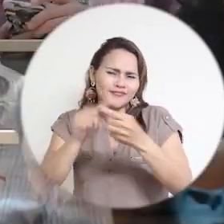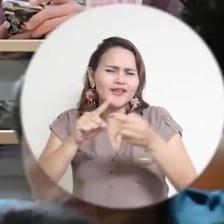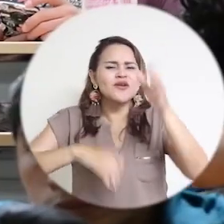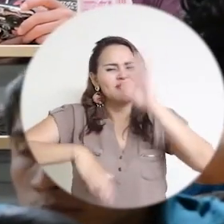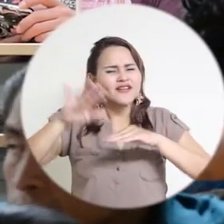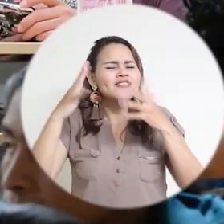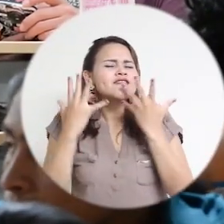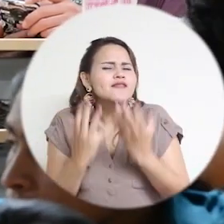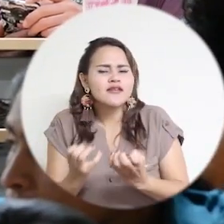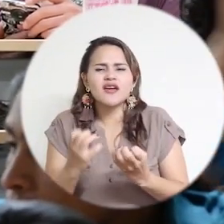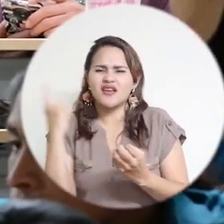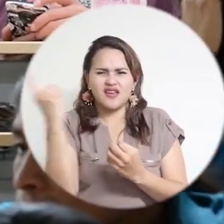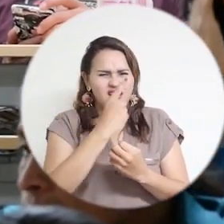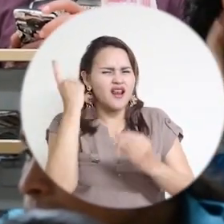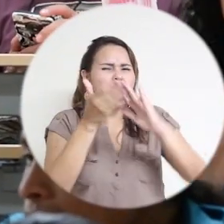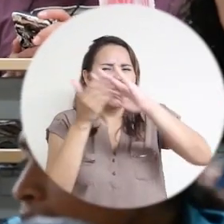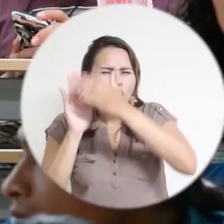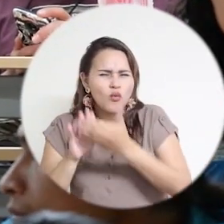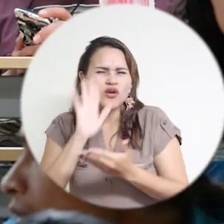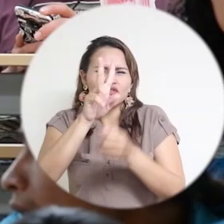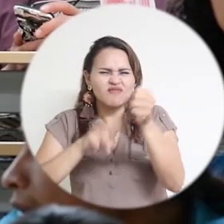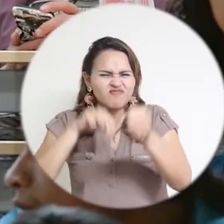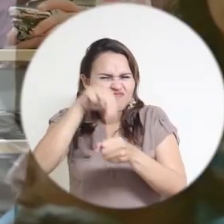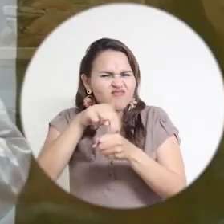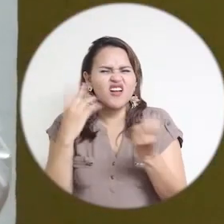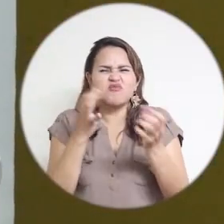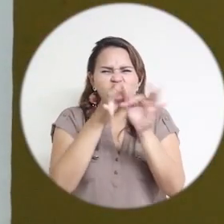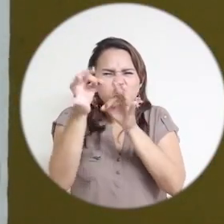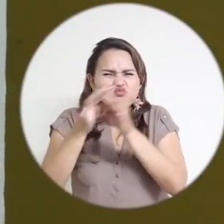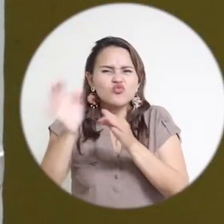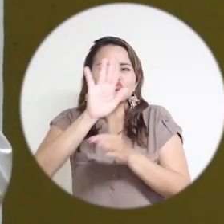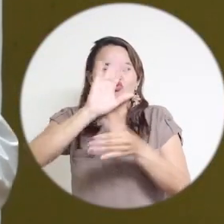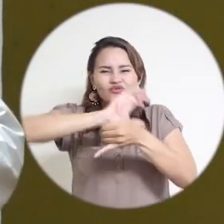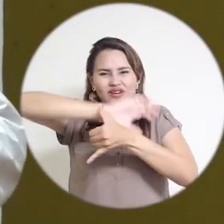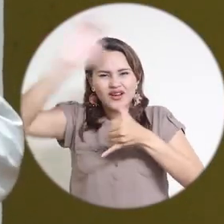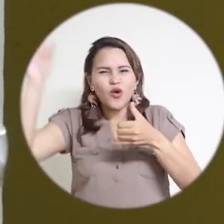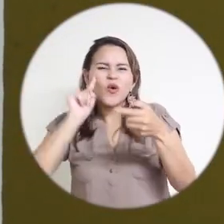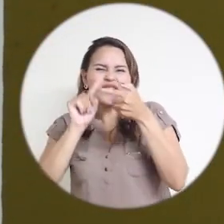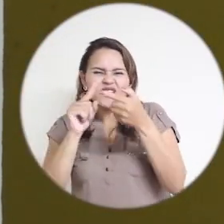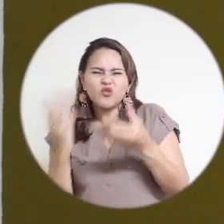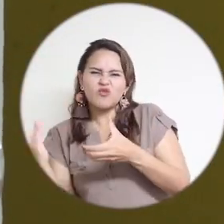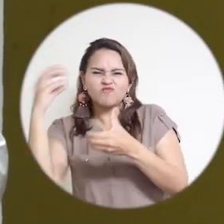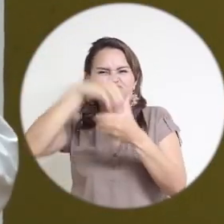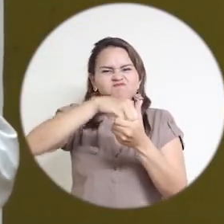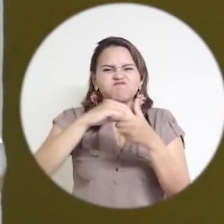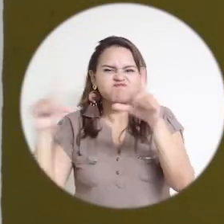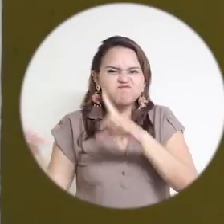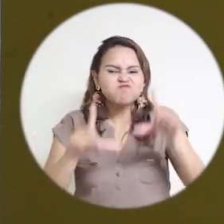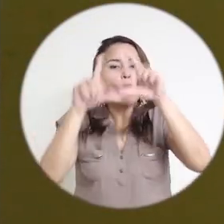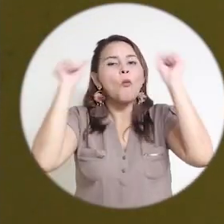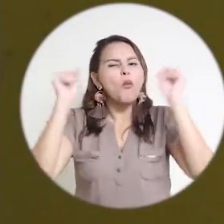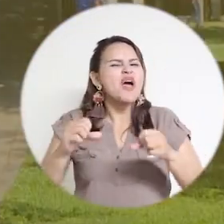promover el ingreso de los pueblos originarios del Caribe colombiano a programas de posgrados, con el fin de contribuir al